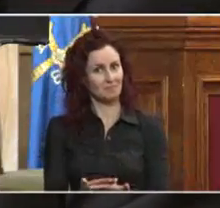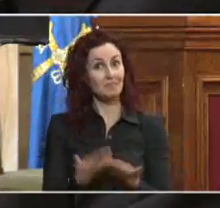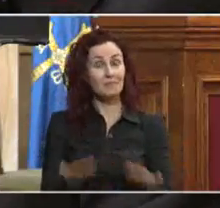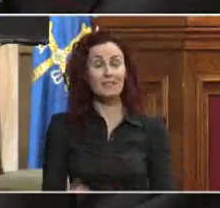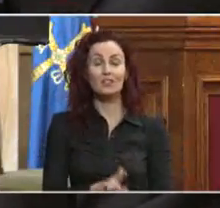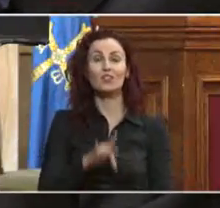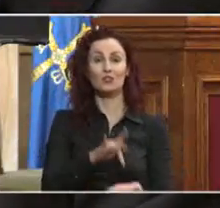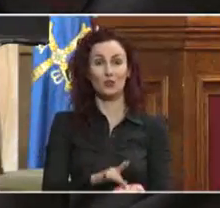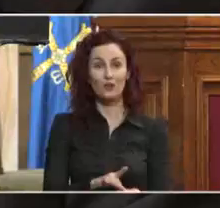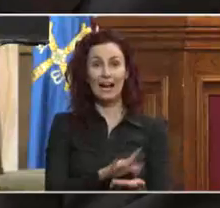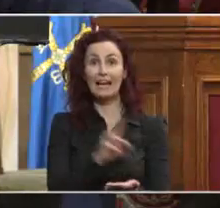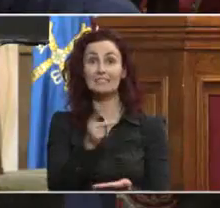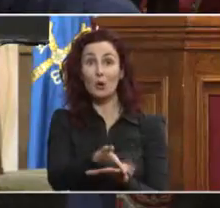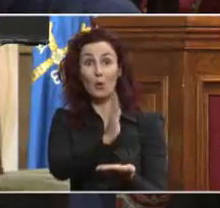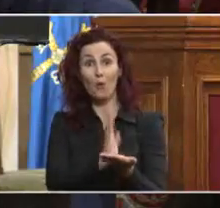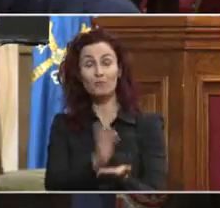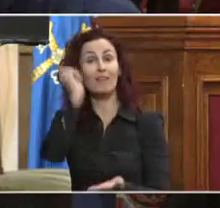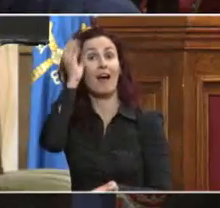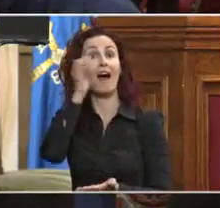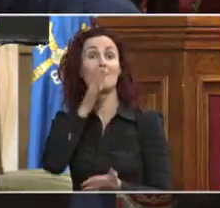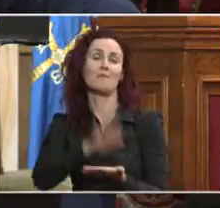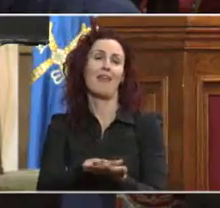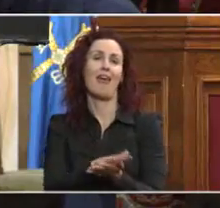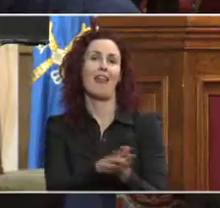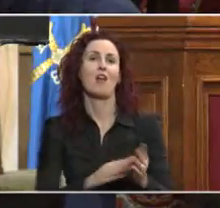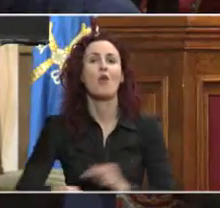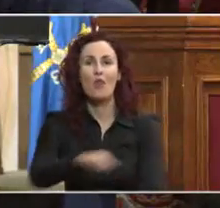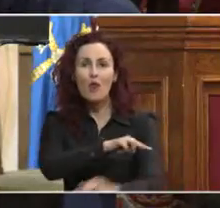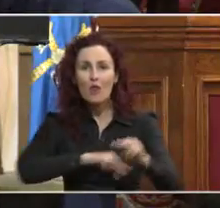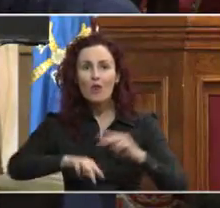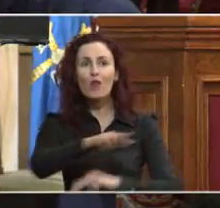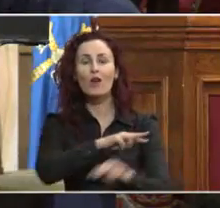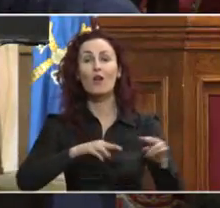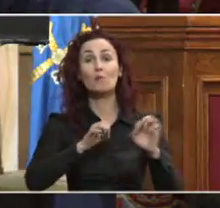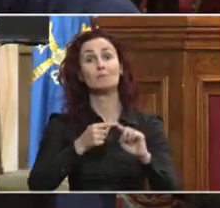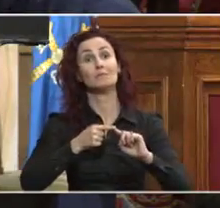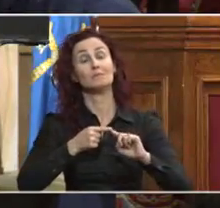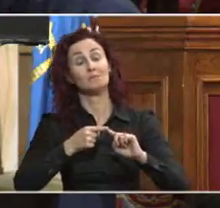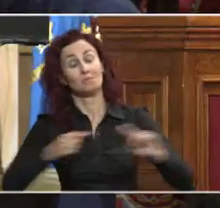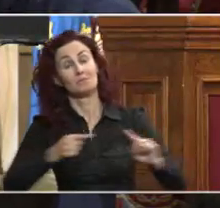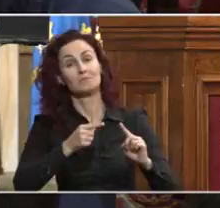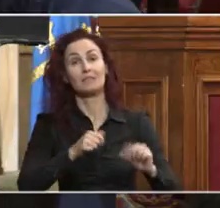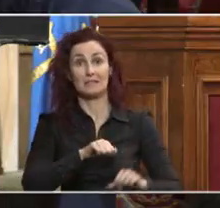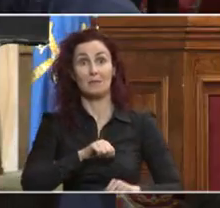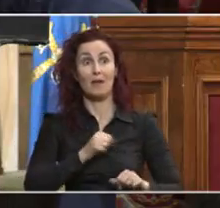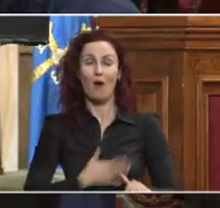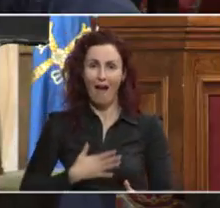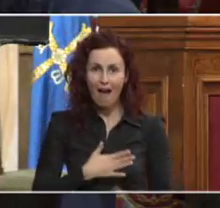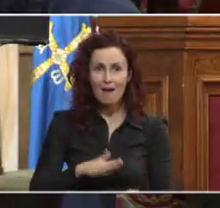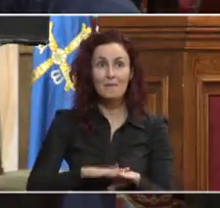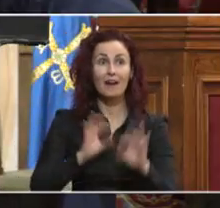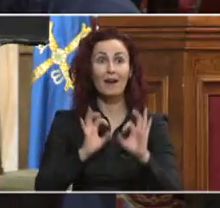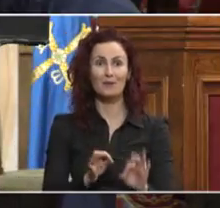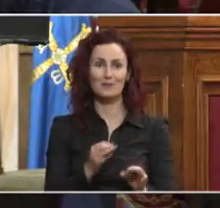tener ocasión, en lo que es la segunda mitad del acto, de charlar, de tener un coloquio, yo espero que muy agradable, pues con tan